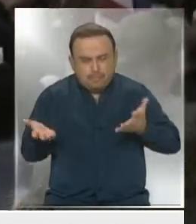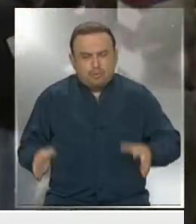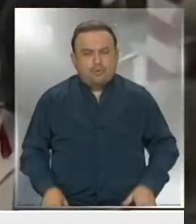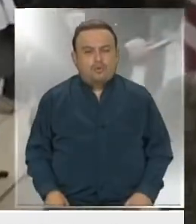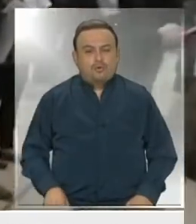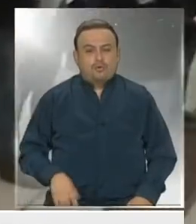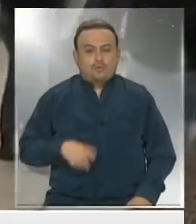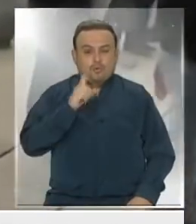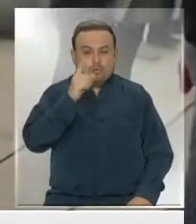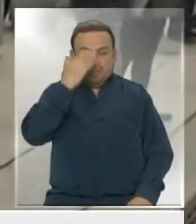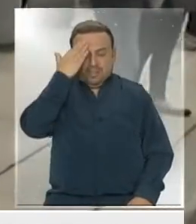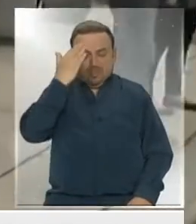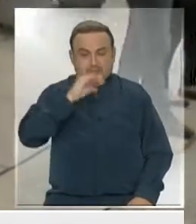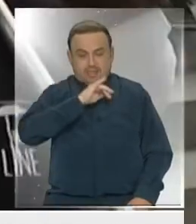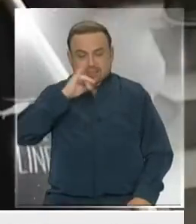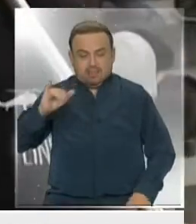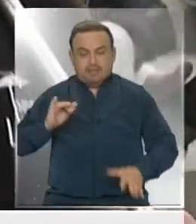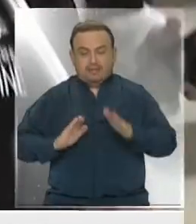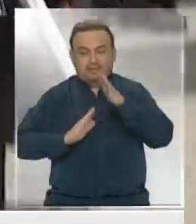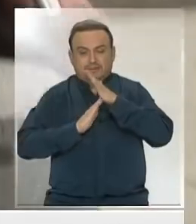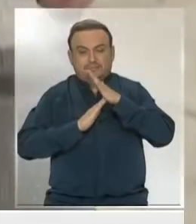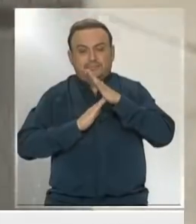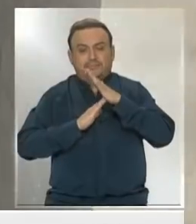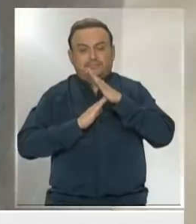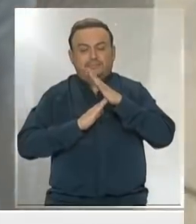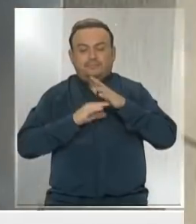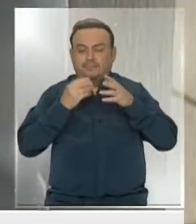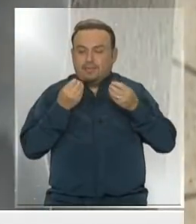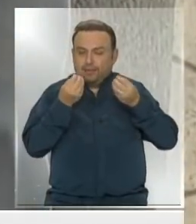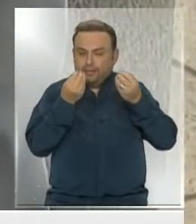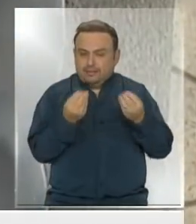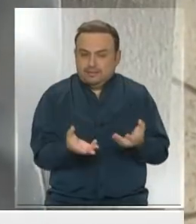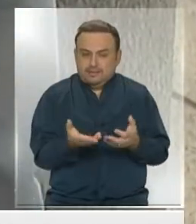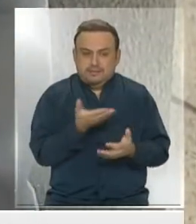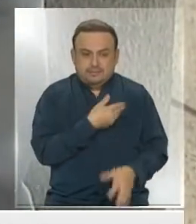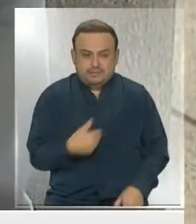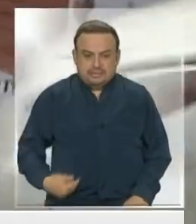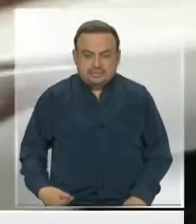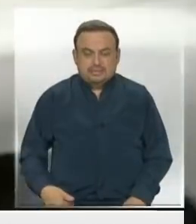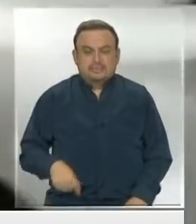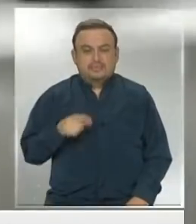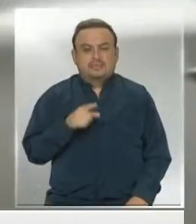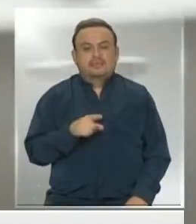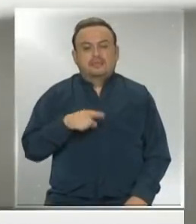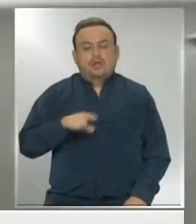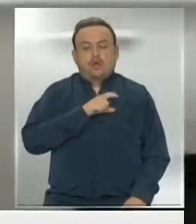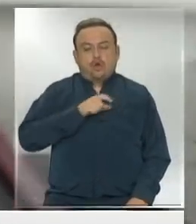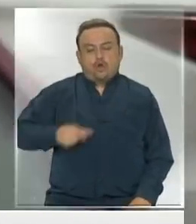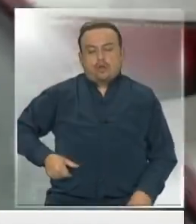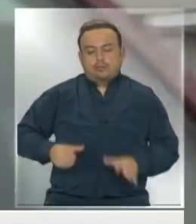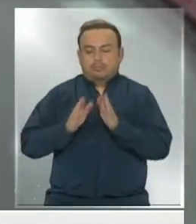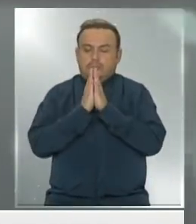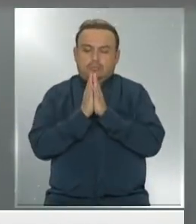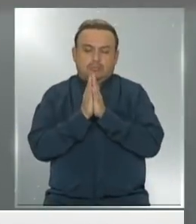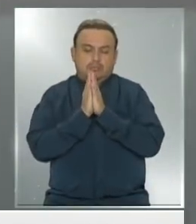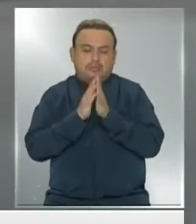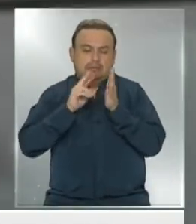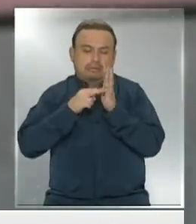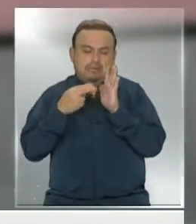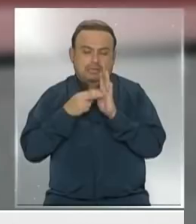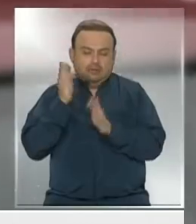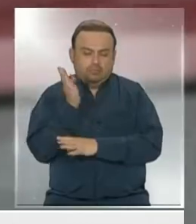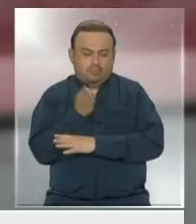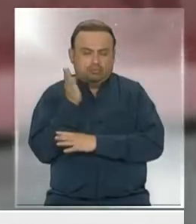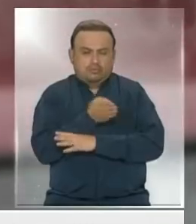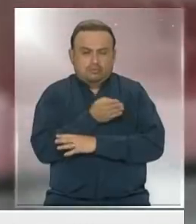anunciara esta pauta que le entrega a los gobernadores para que alivien parte de esas